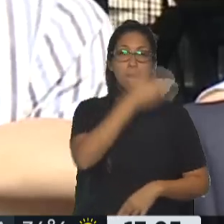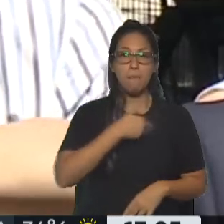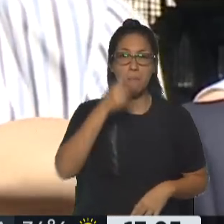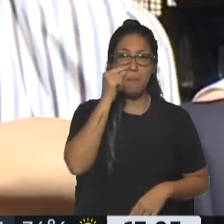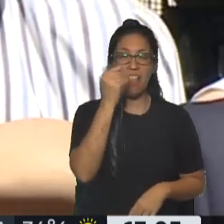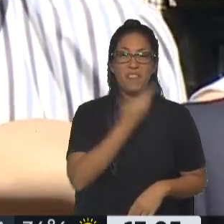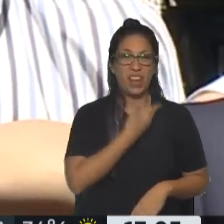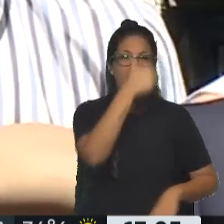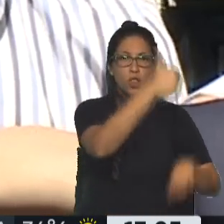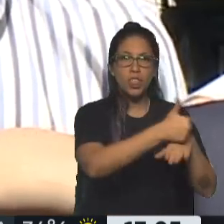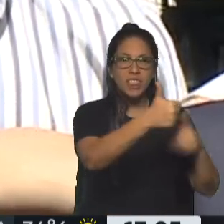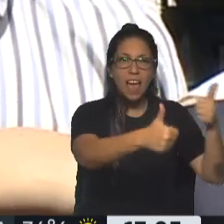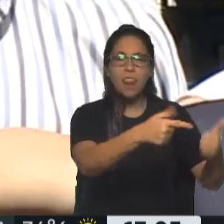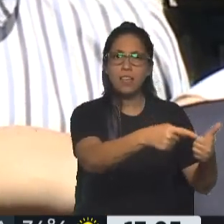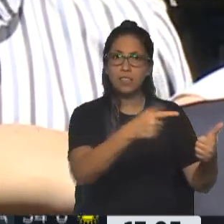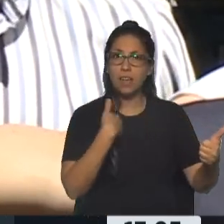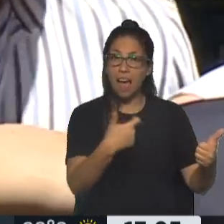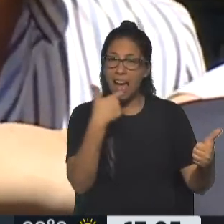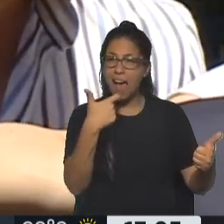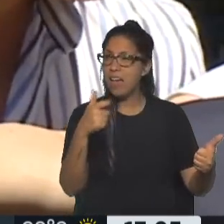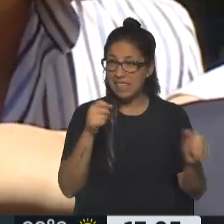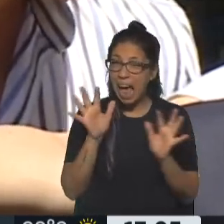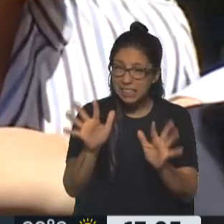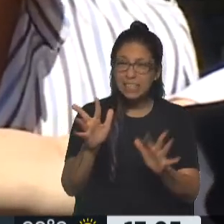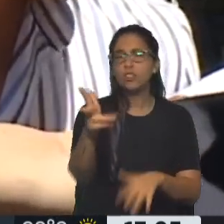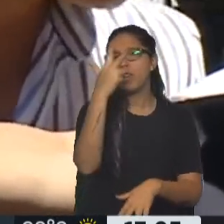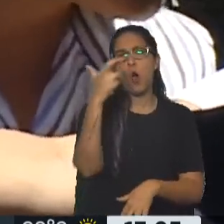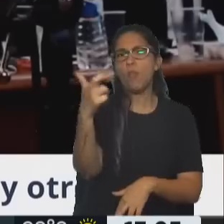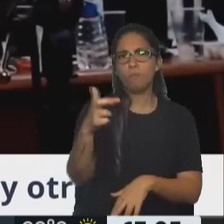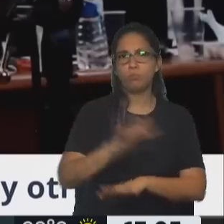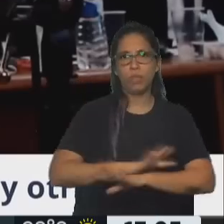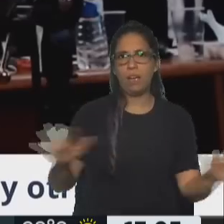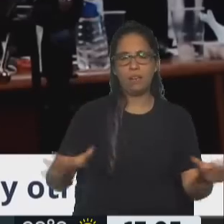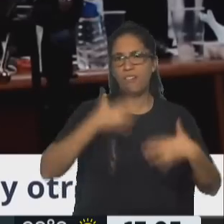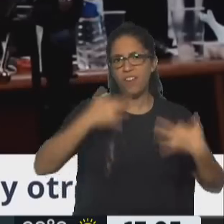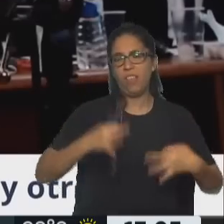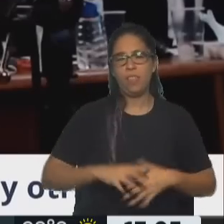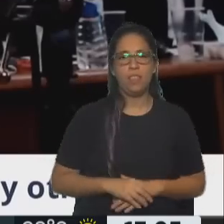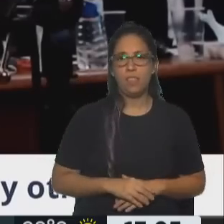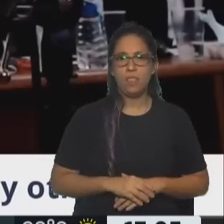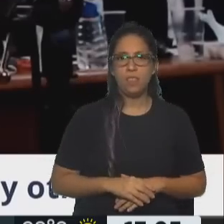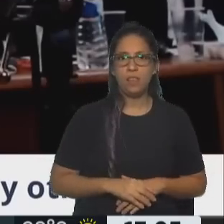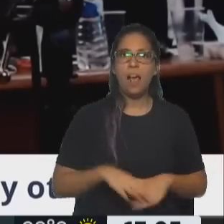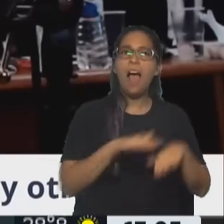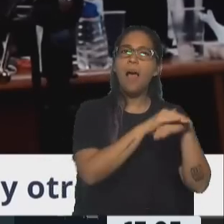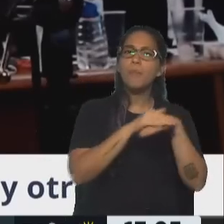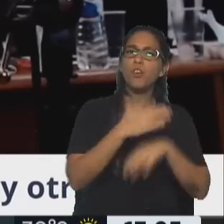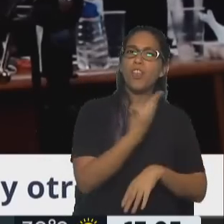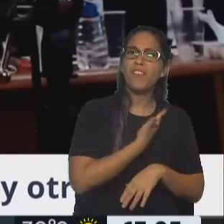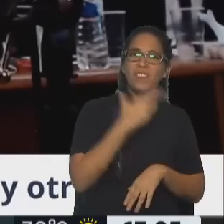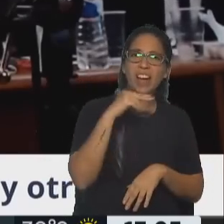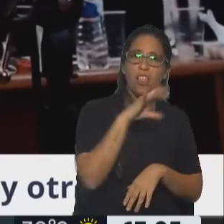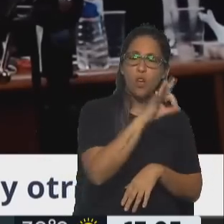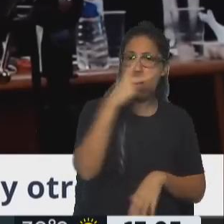se pueden reír de nada. Si hicieron eso, son unos reverendos hijos de puta, realmente. Los amigos de Fernando recién, antes de este